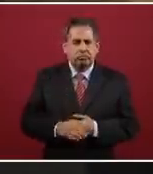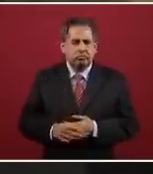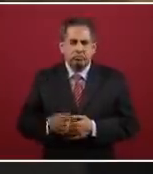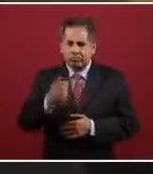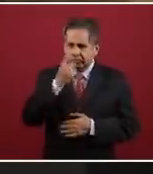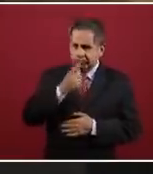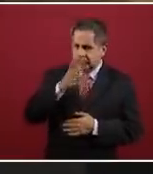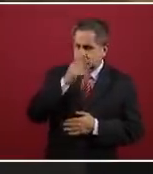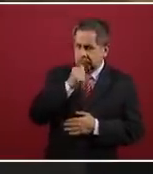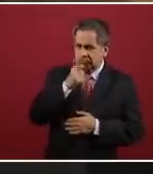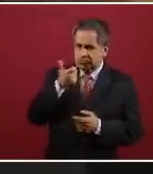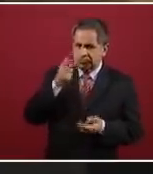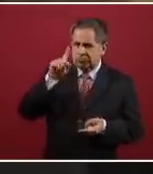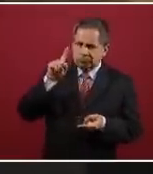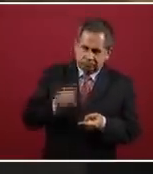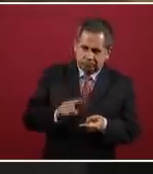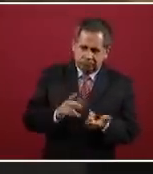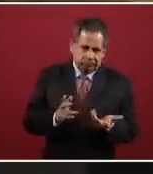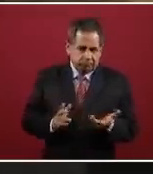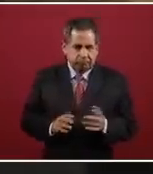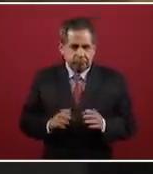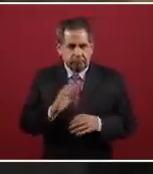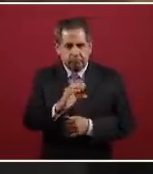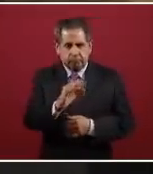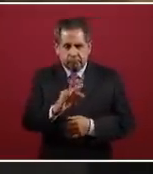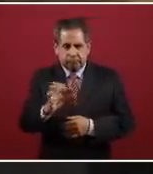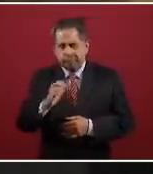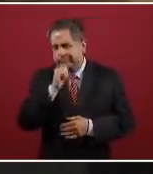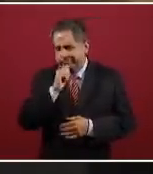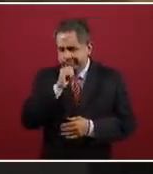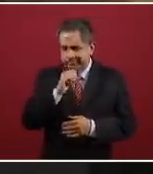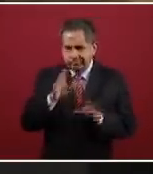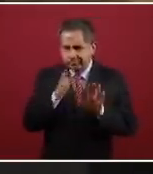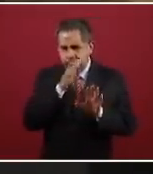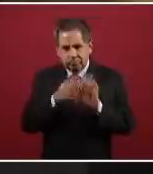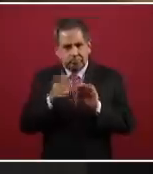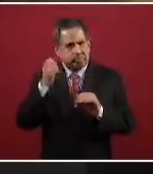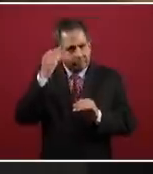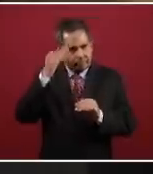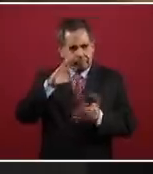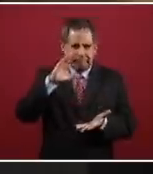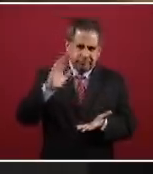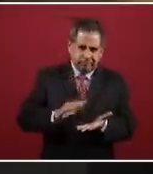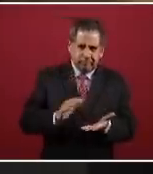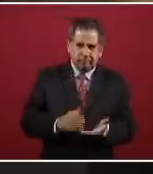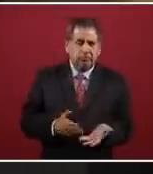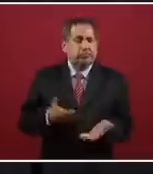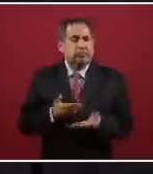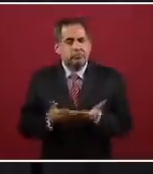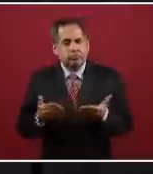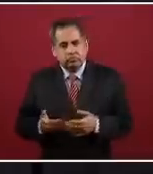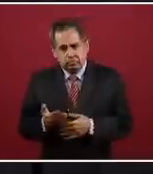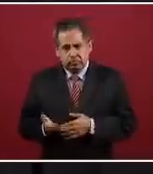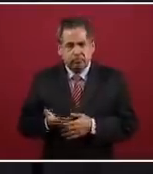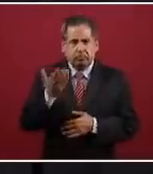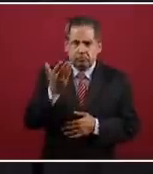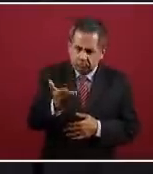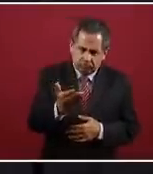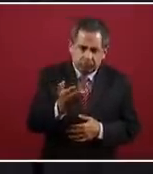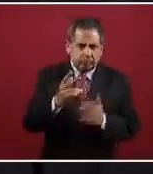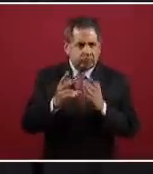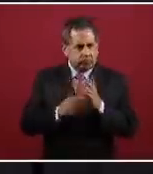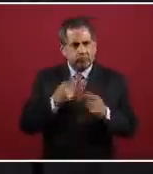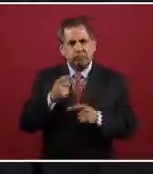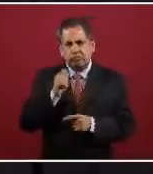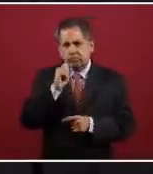que no, porque pues obviamente la CFE no podía bajar en ese momento las tarifas. Ahorita la petición es el hecho